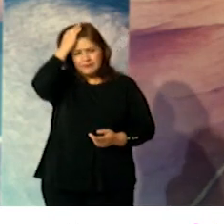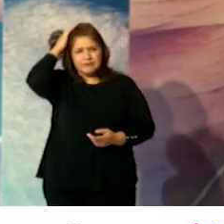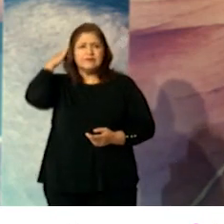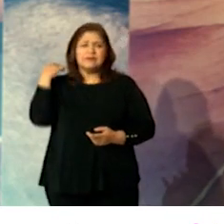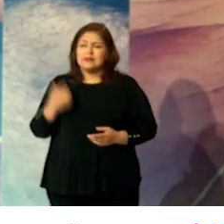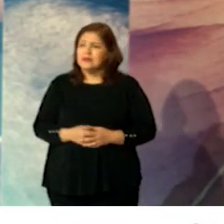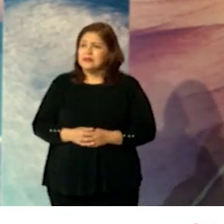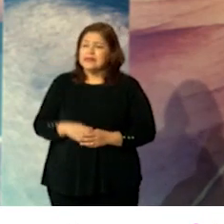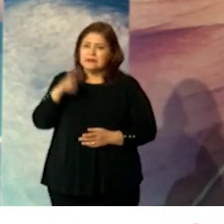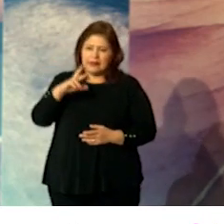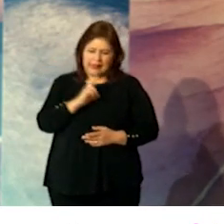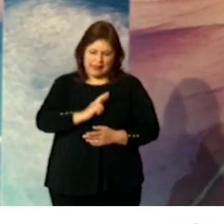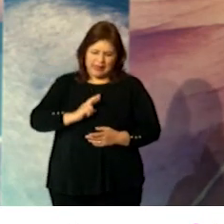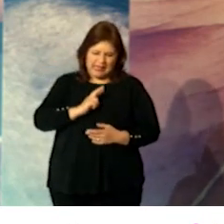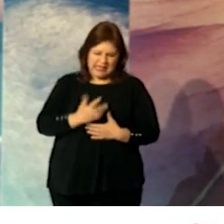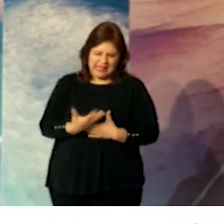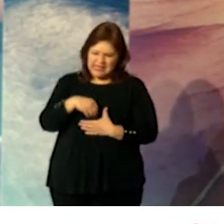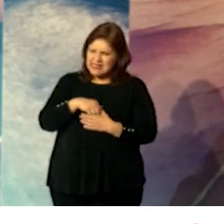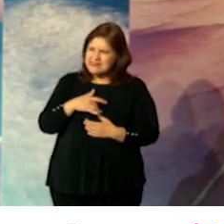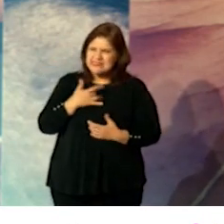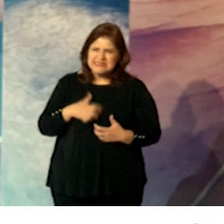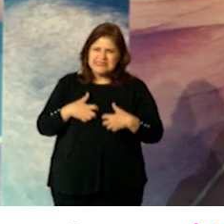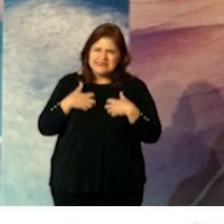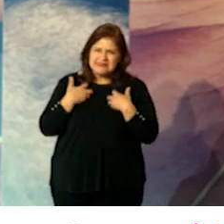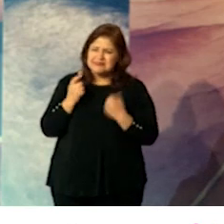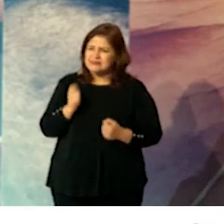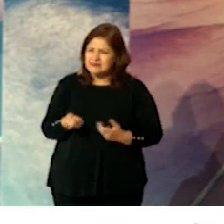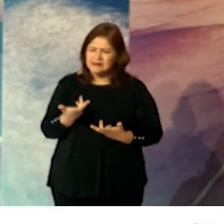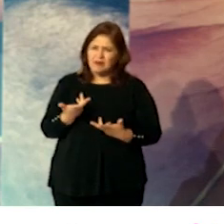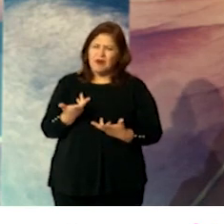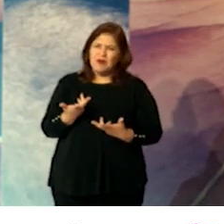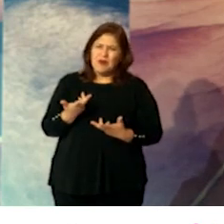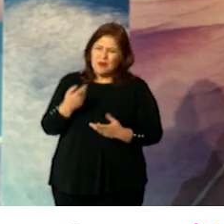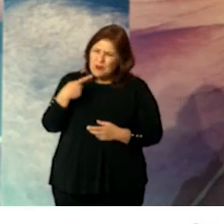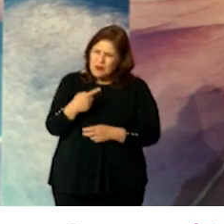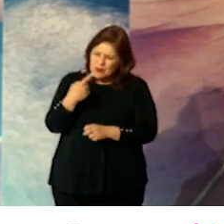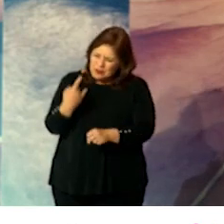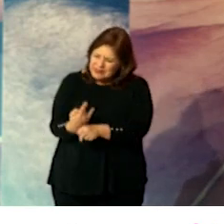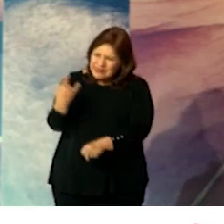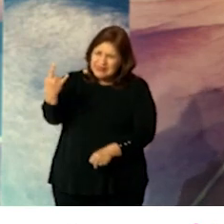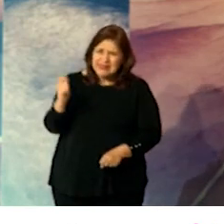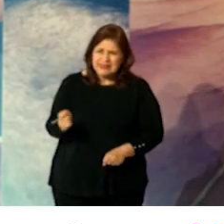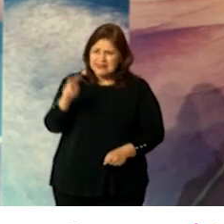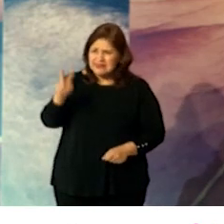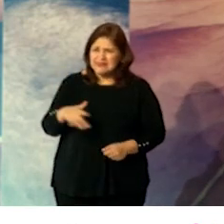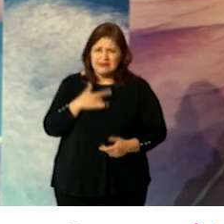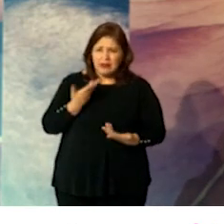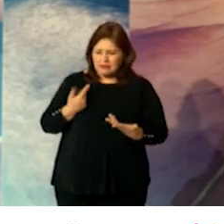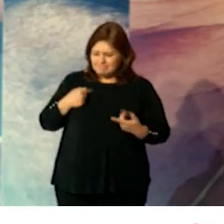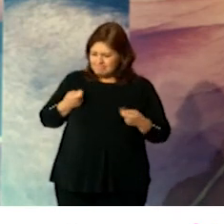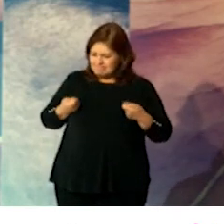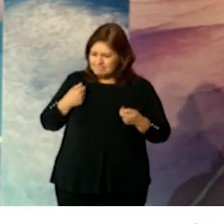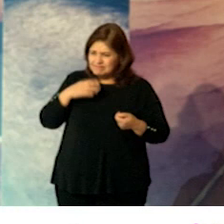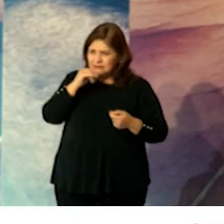sobre todo es una rabia que muchas veces se queda en esa como frustración que no sabes cómo manejarla o no sabes a